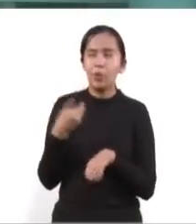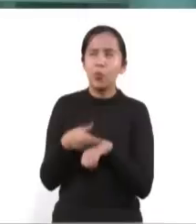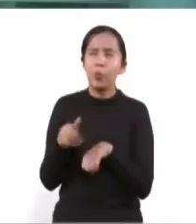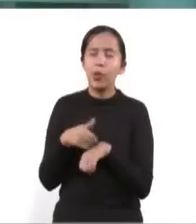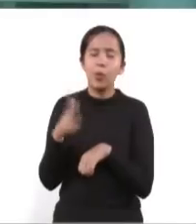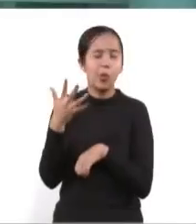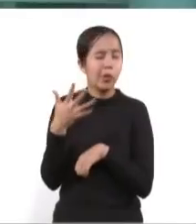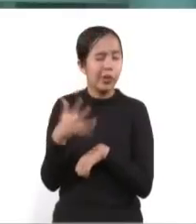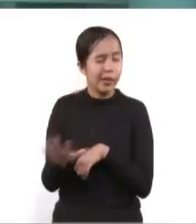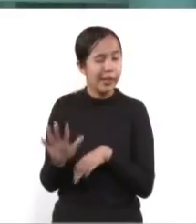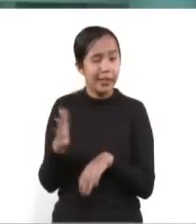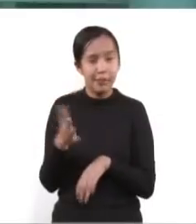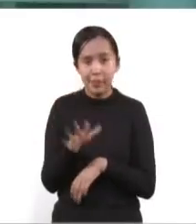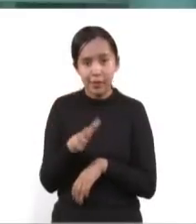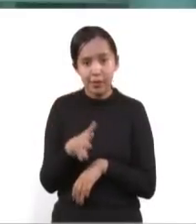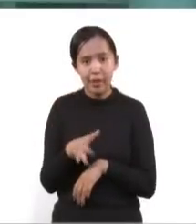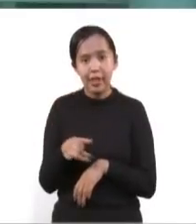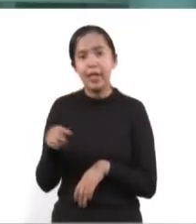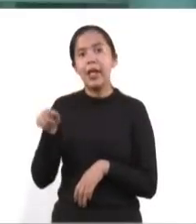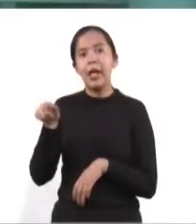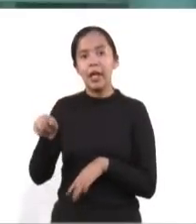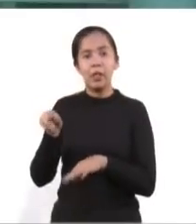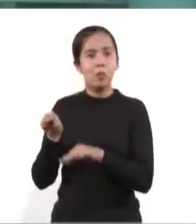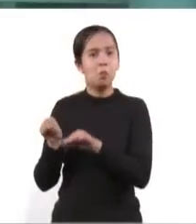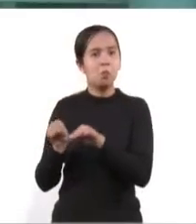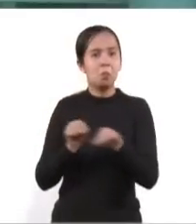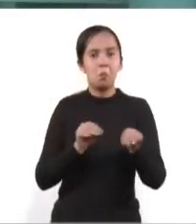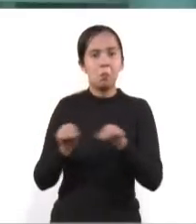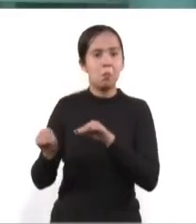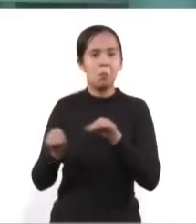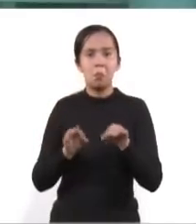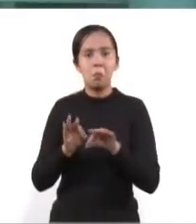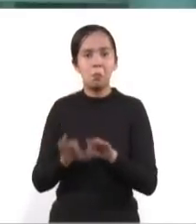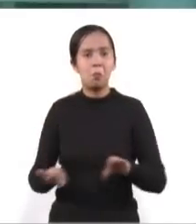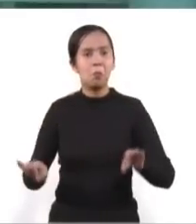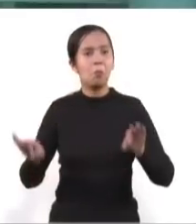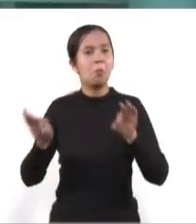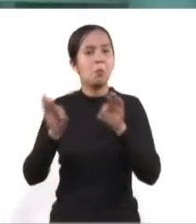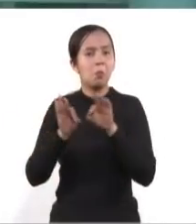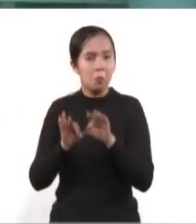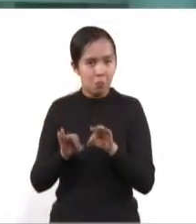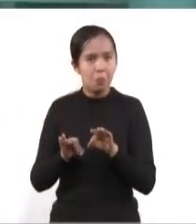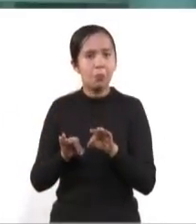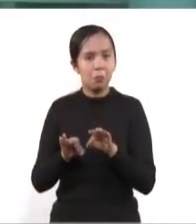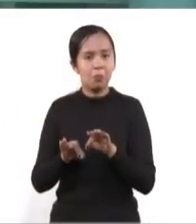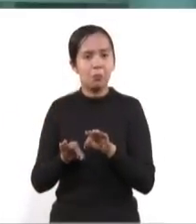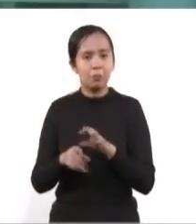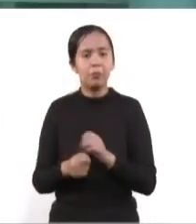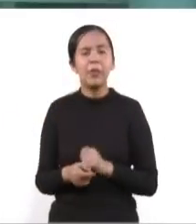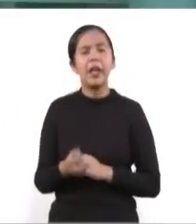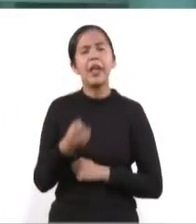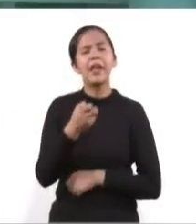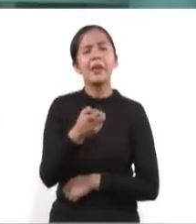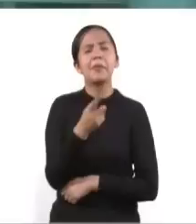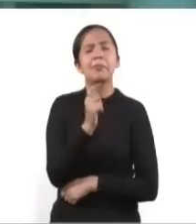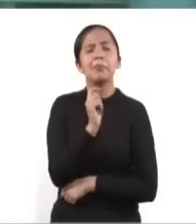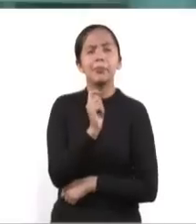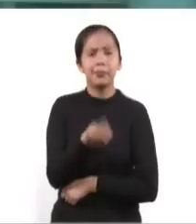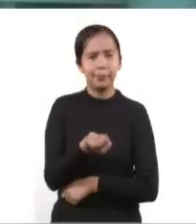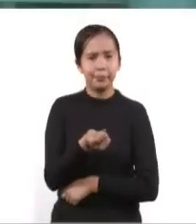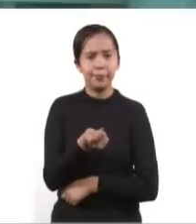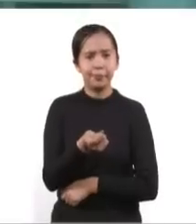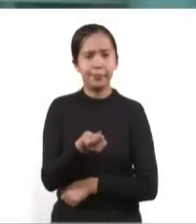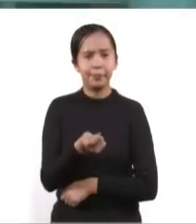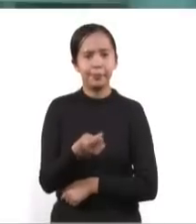esta movilización de tan importante población. Esto significa